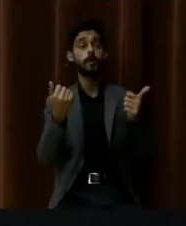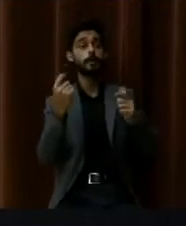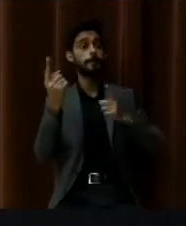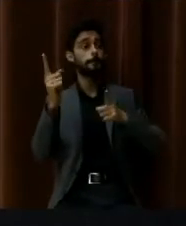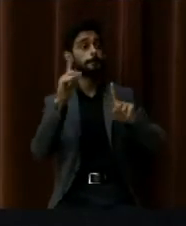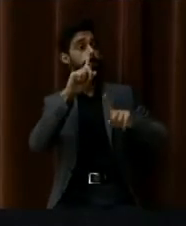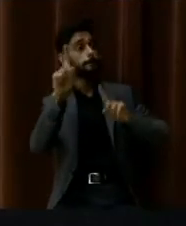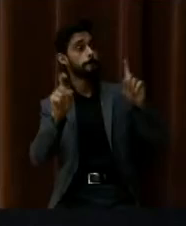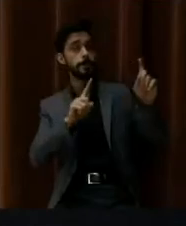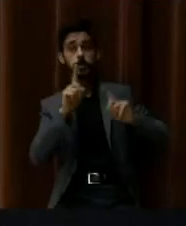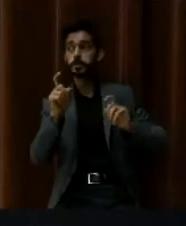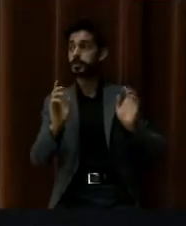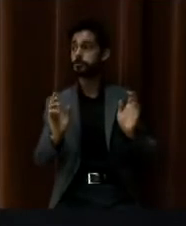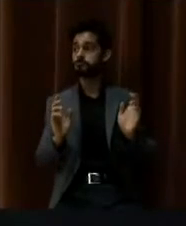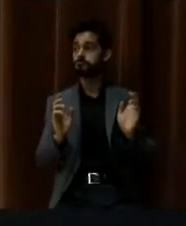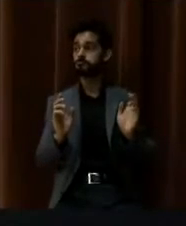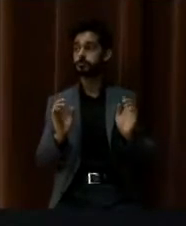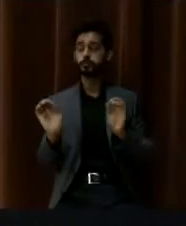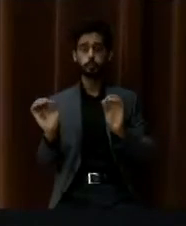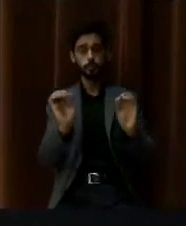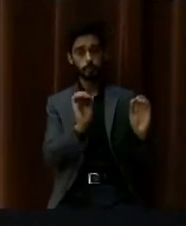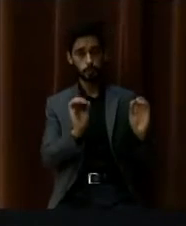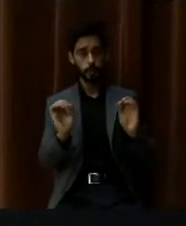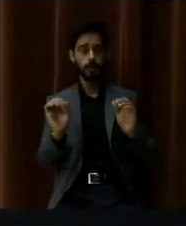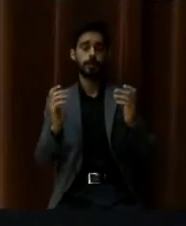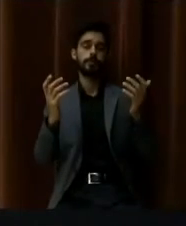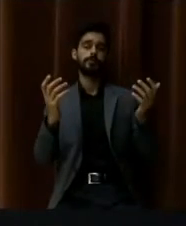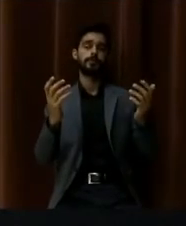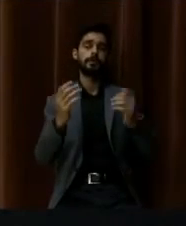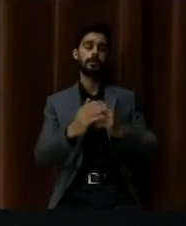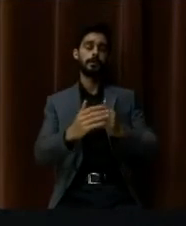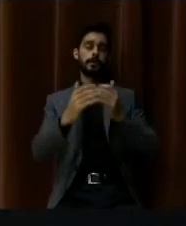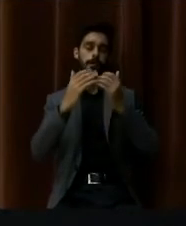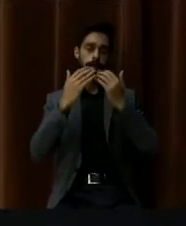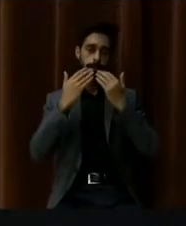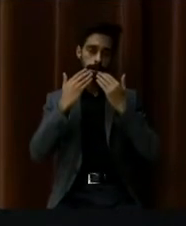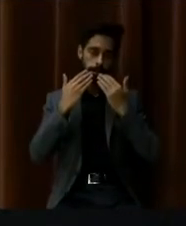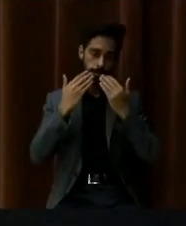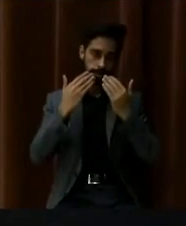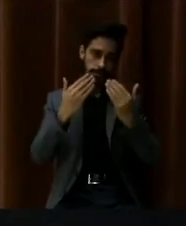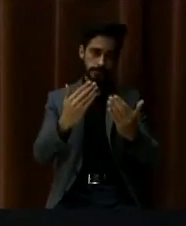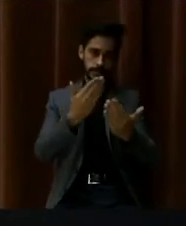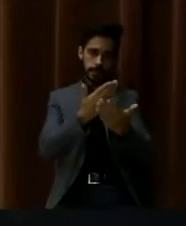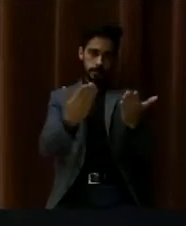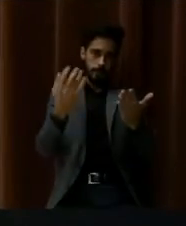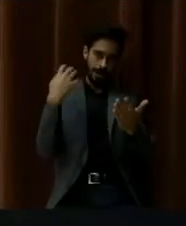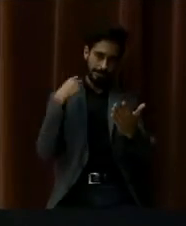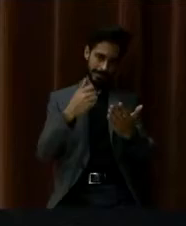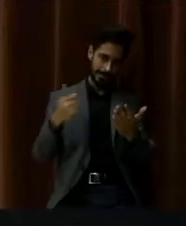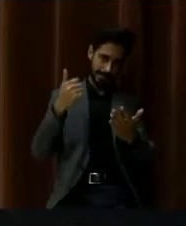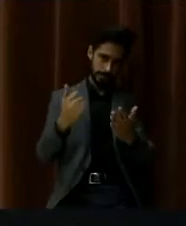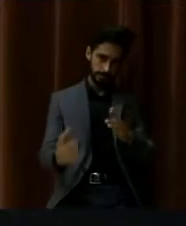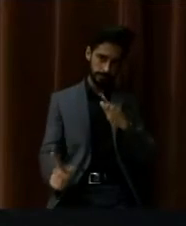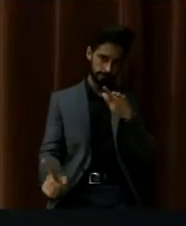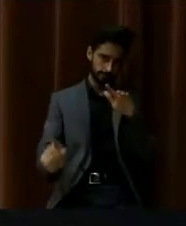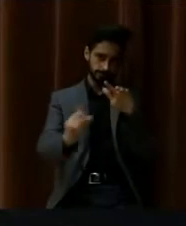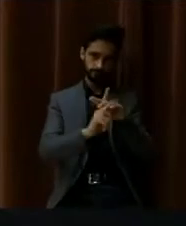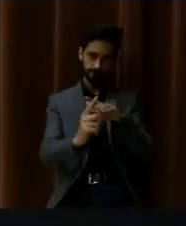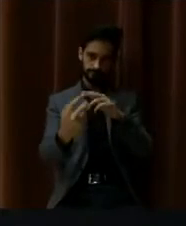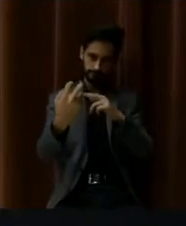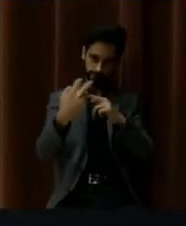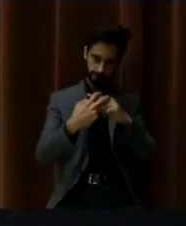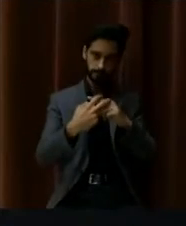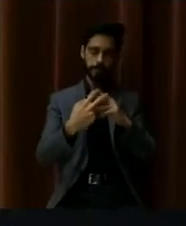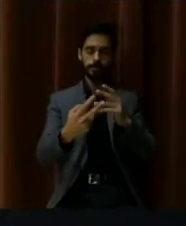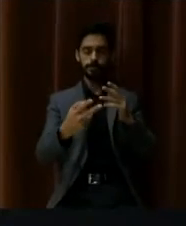no habiendo más ninguna pregunta y le agradecemos al secretario su comparecencia su disponibilidad a